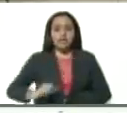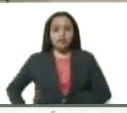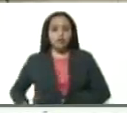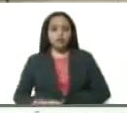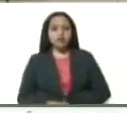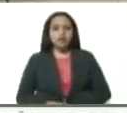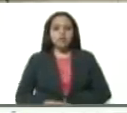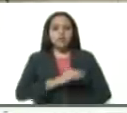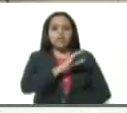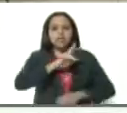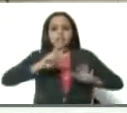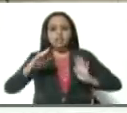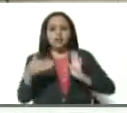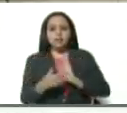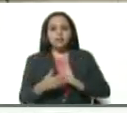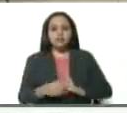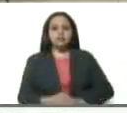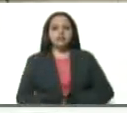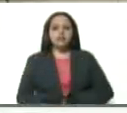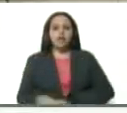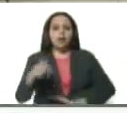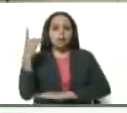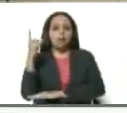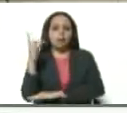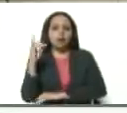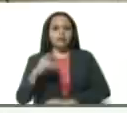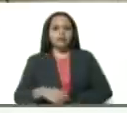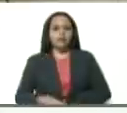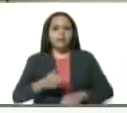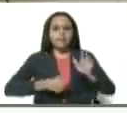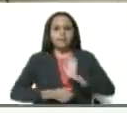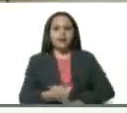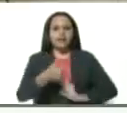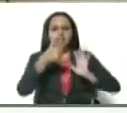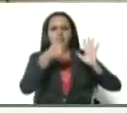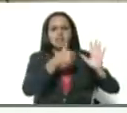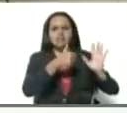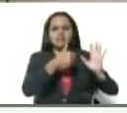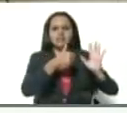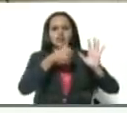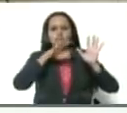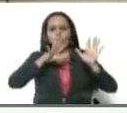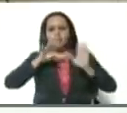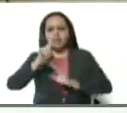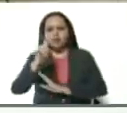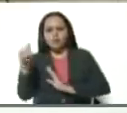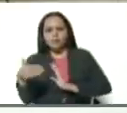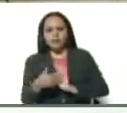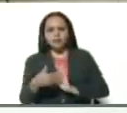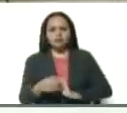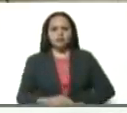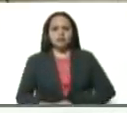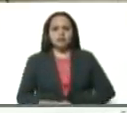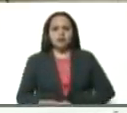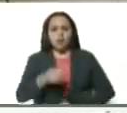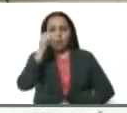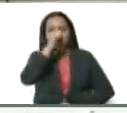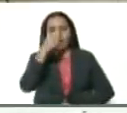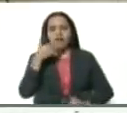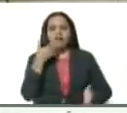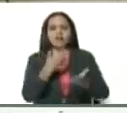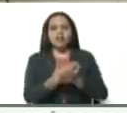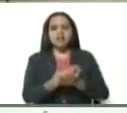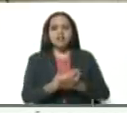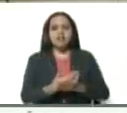37.998. En Bolivia, más de 691.000 operados gracias a Evo Morales